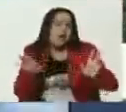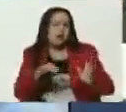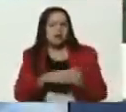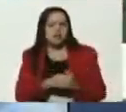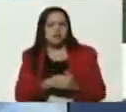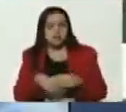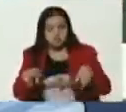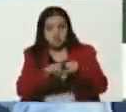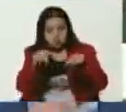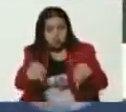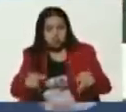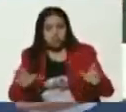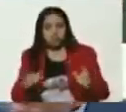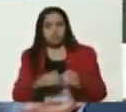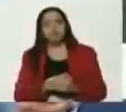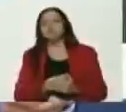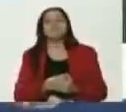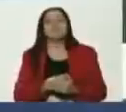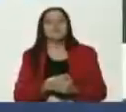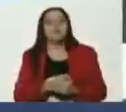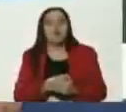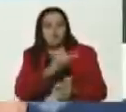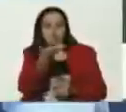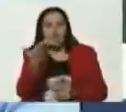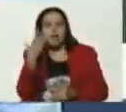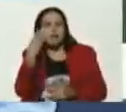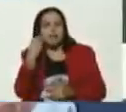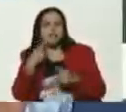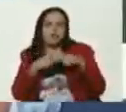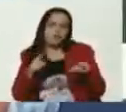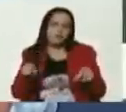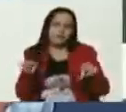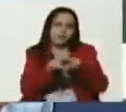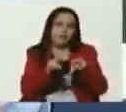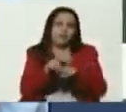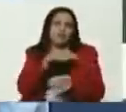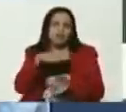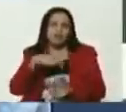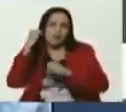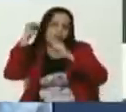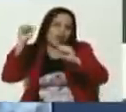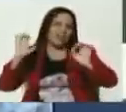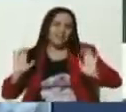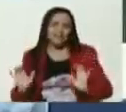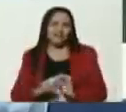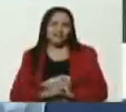Aquí, ustedes tienen más experiencia, pero en esa parte nosotros le vamos ganando.